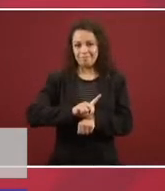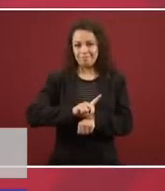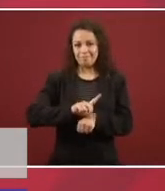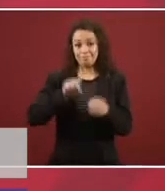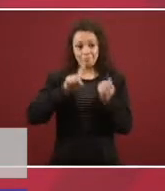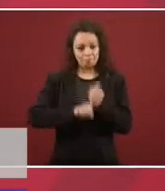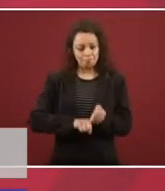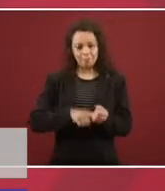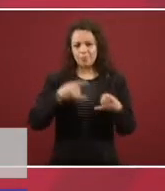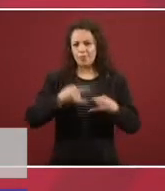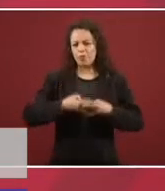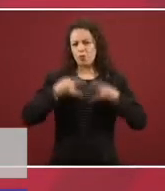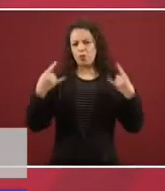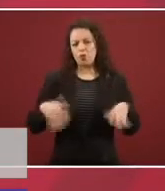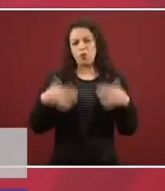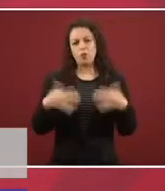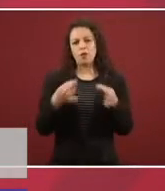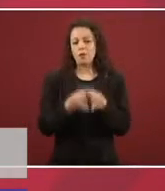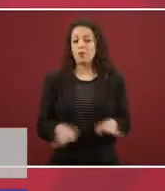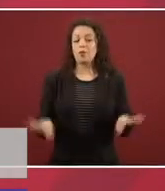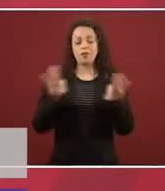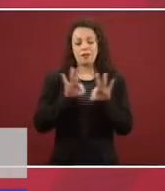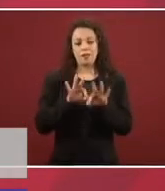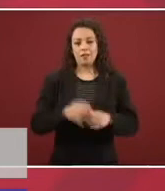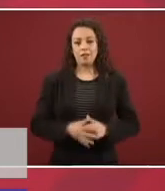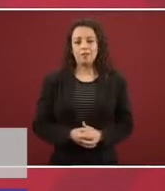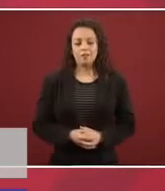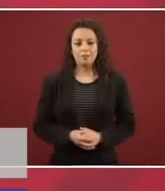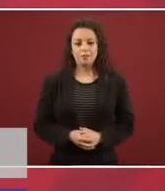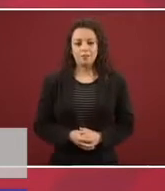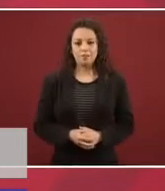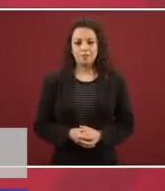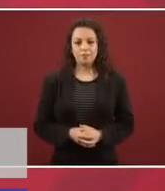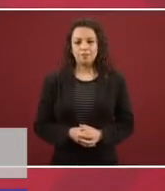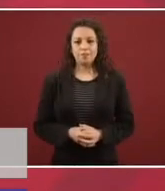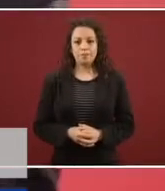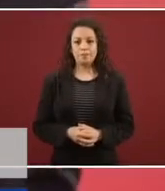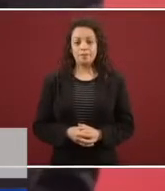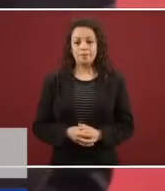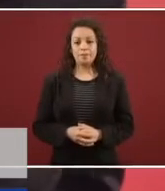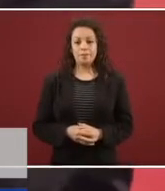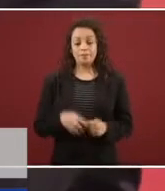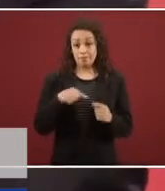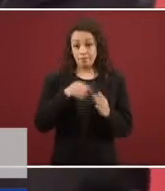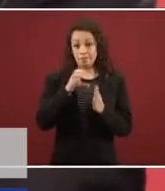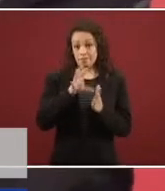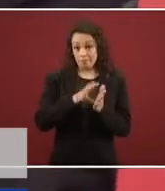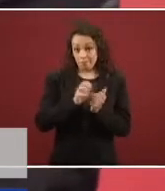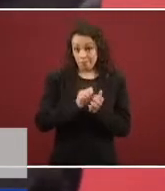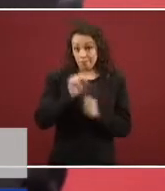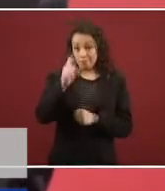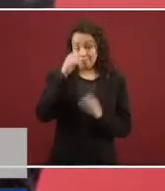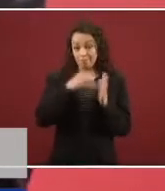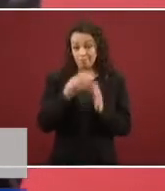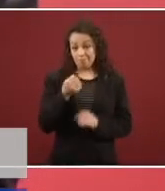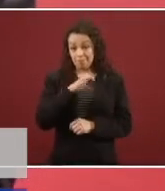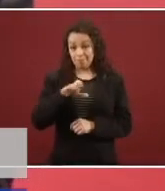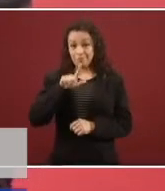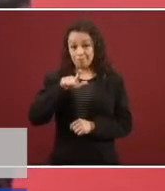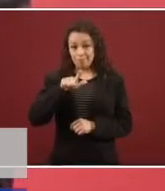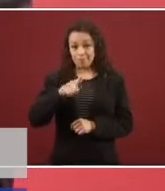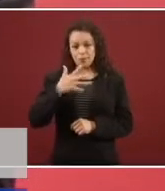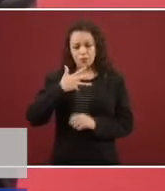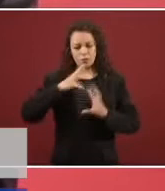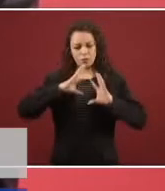escolar se revisarán los días festivos para conmemorar los más significativos, por lo que la conmemoración se realizará en la fecha de cada evento.